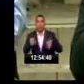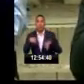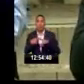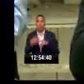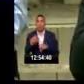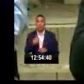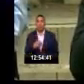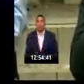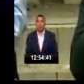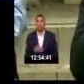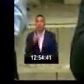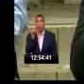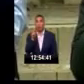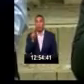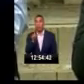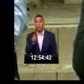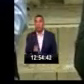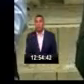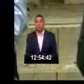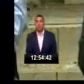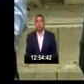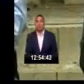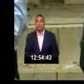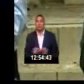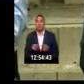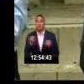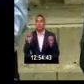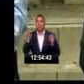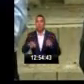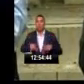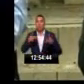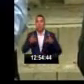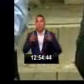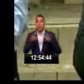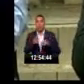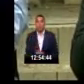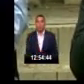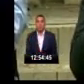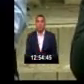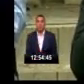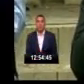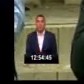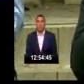que tienen alguna necesidad, bajen a asaltarlas.